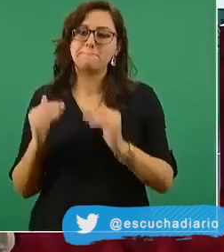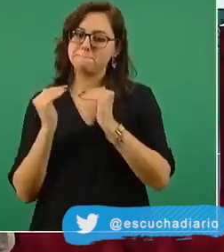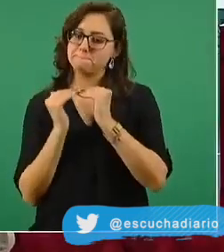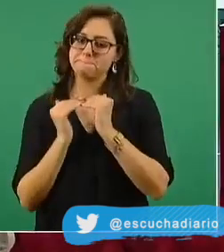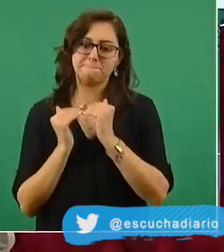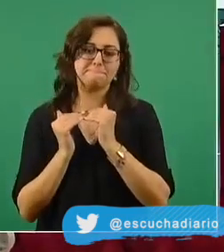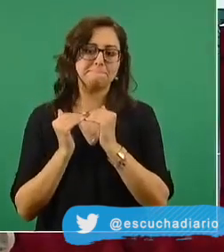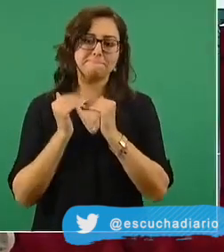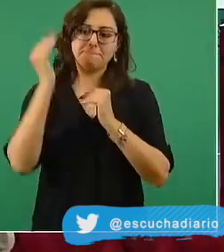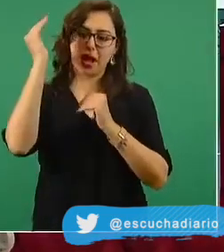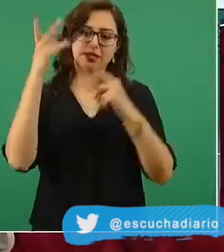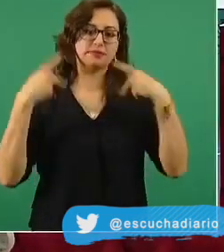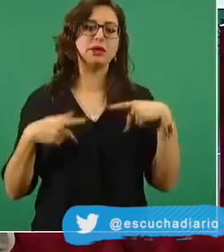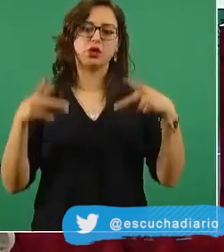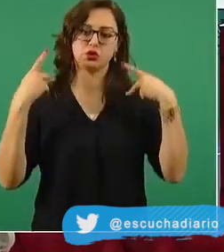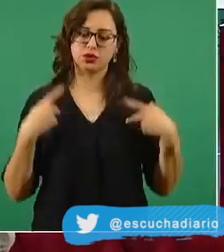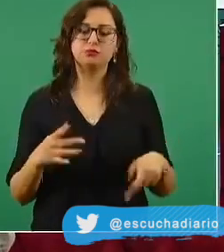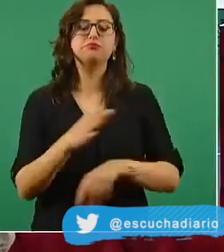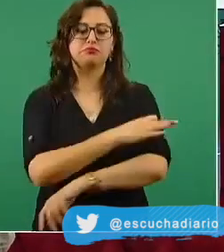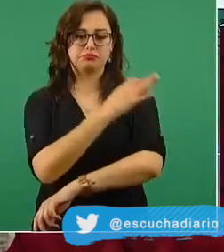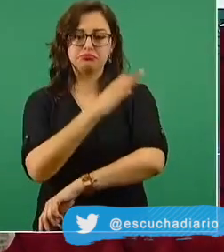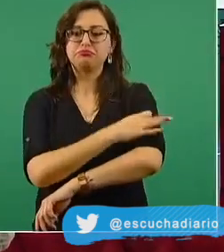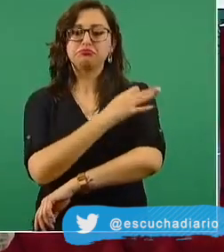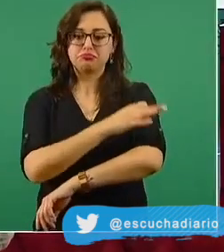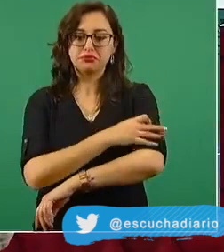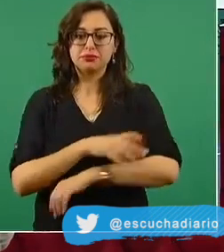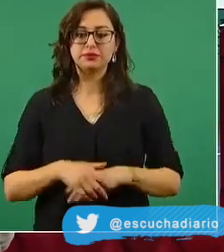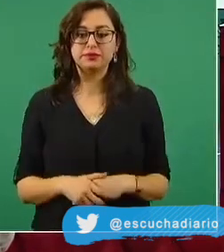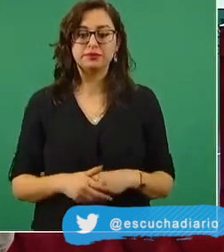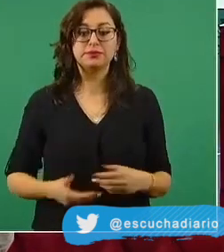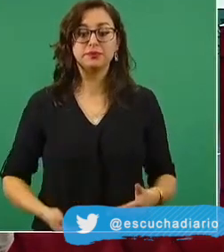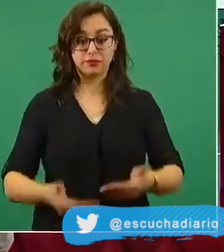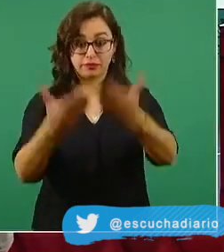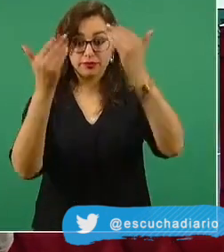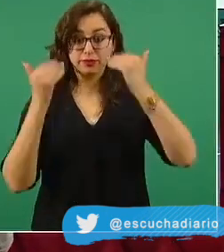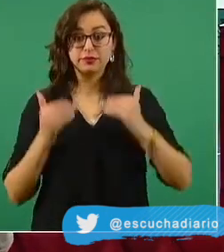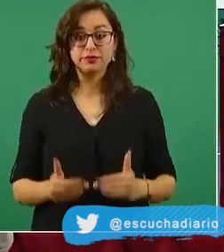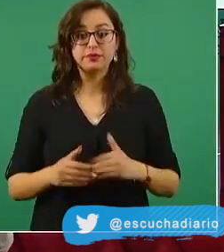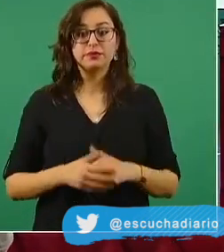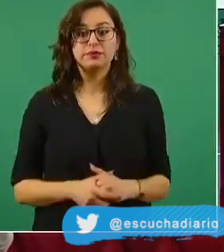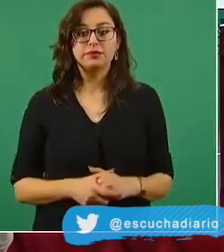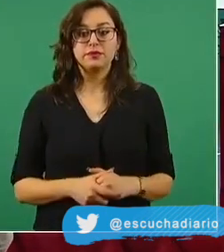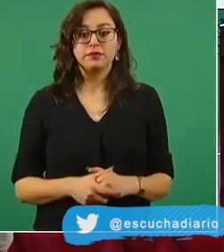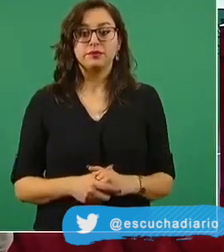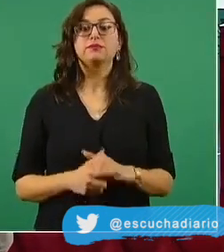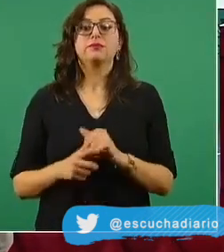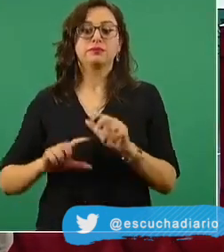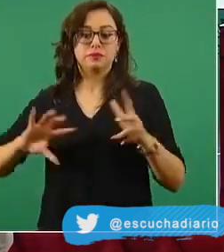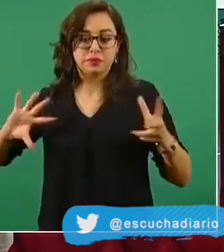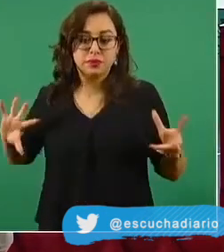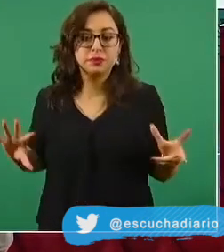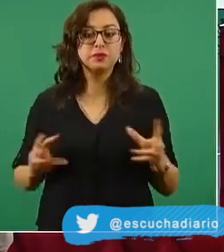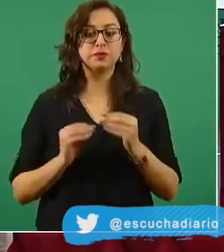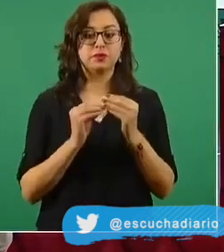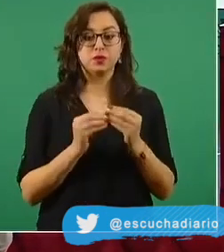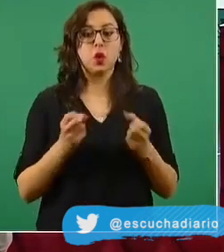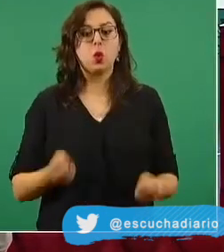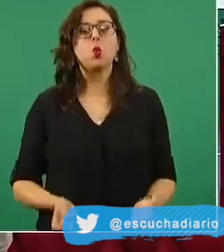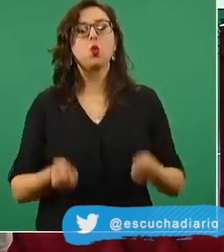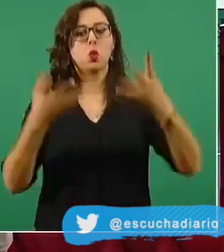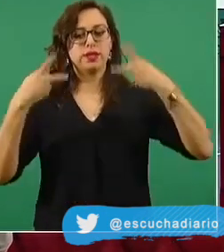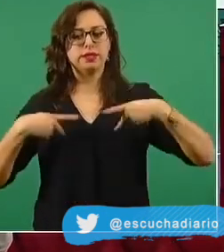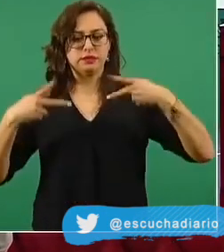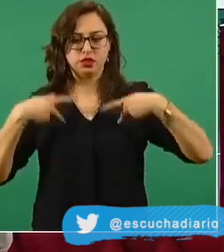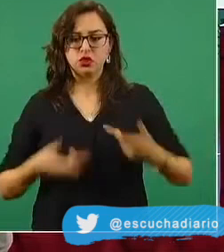incrementado este número. Si vemos la siguiente diapositiva, tenemos el acumulado, vemos también cómo nuestro acumulado